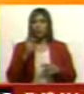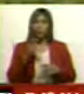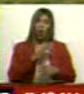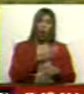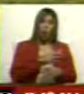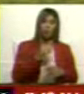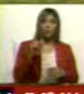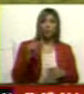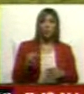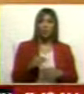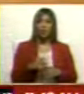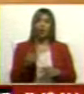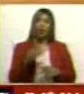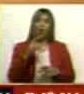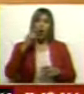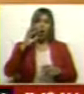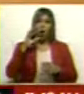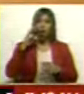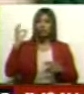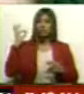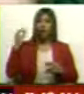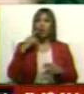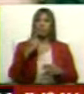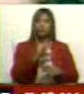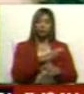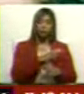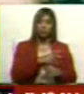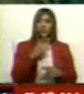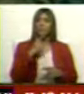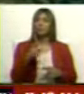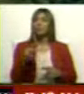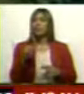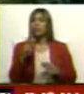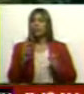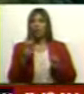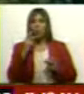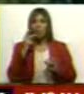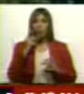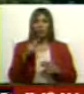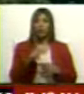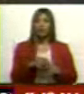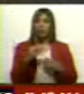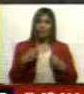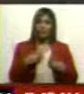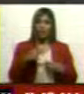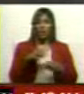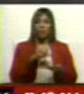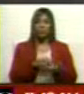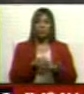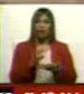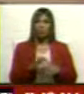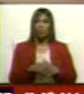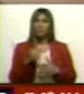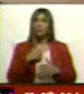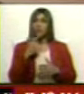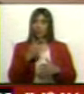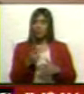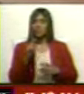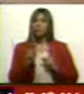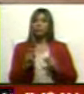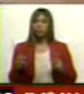oposicionistas, concejales oposicionistas, y sectores políticos connotados estuvieron presentes en la